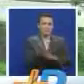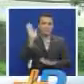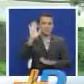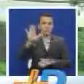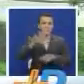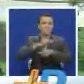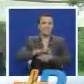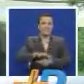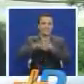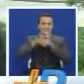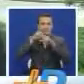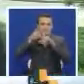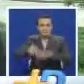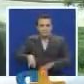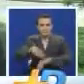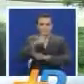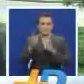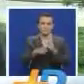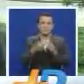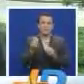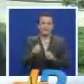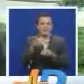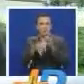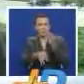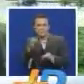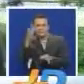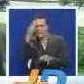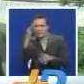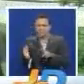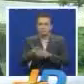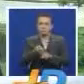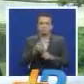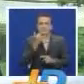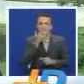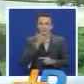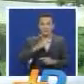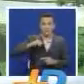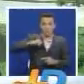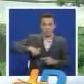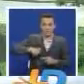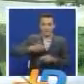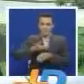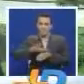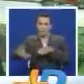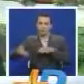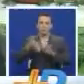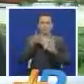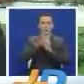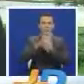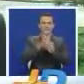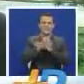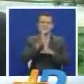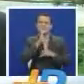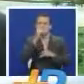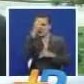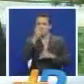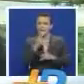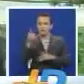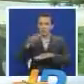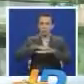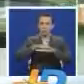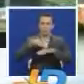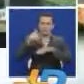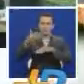la práctica de las diligencias judiciales respectivas. La policía dice que en las próximas horas dará a conocer la identidad del agresor.